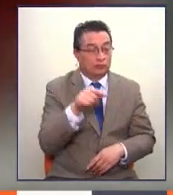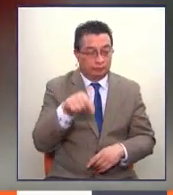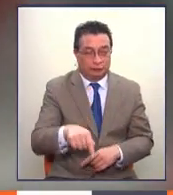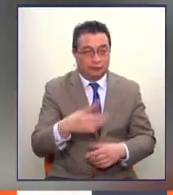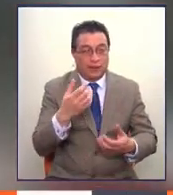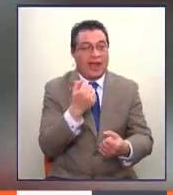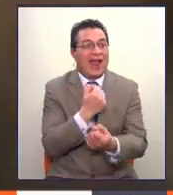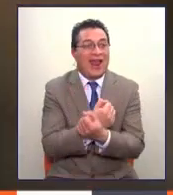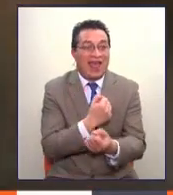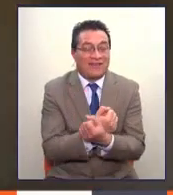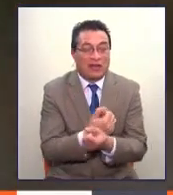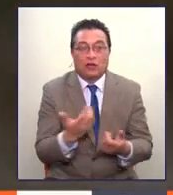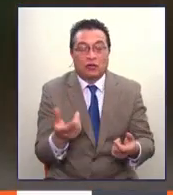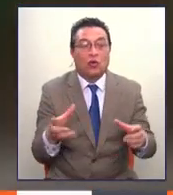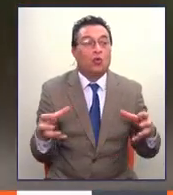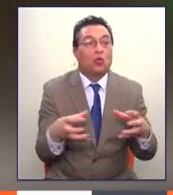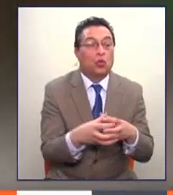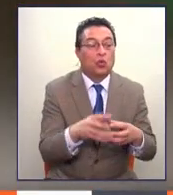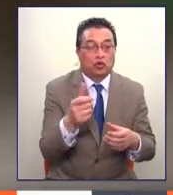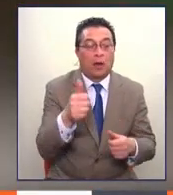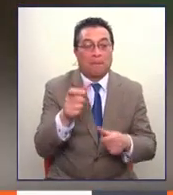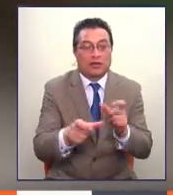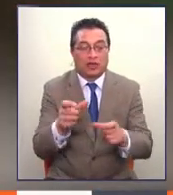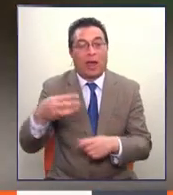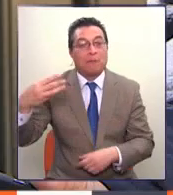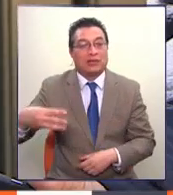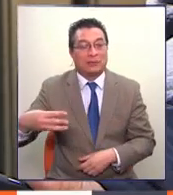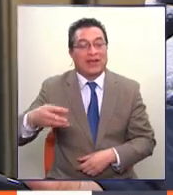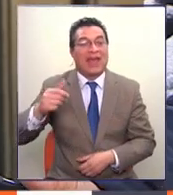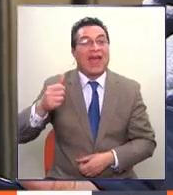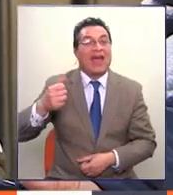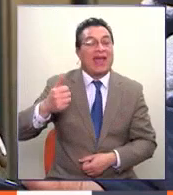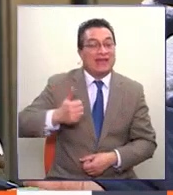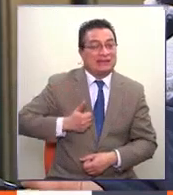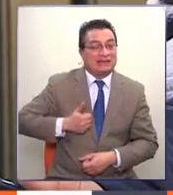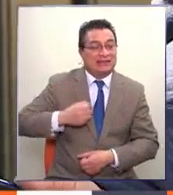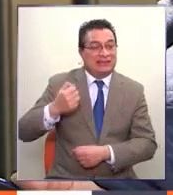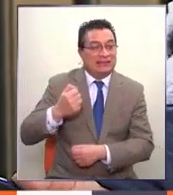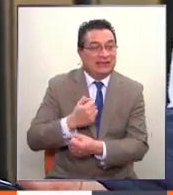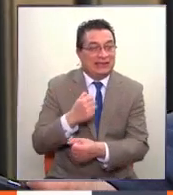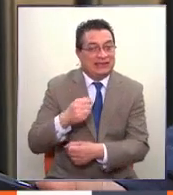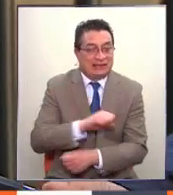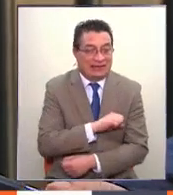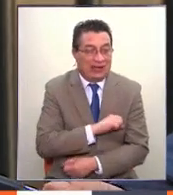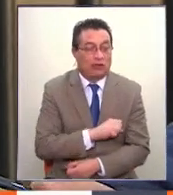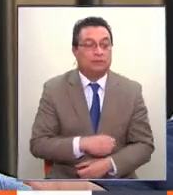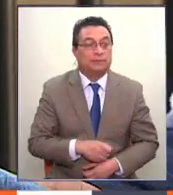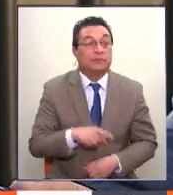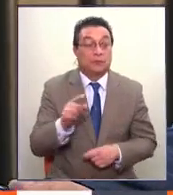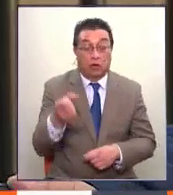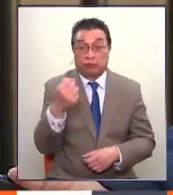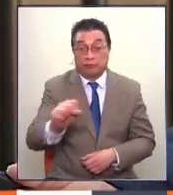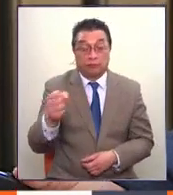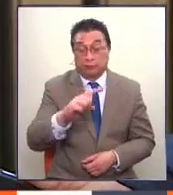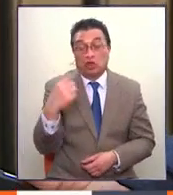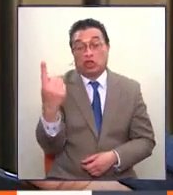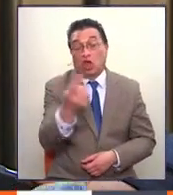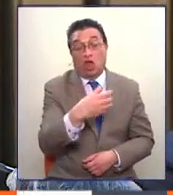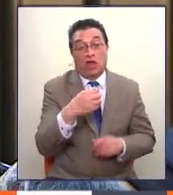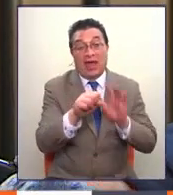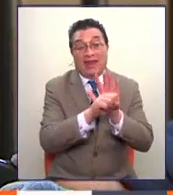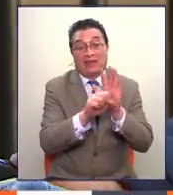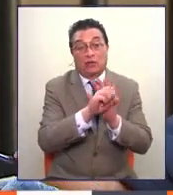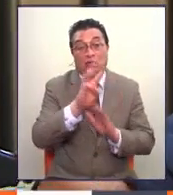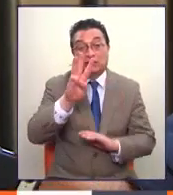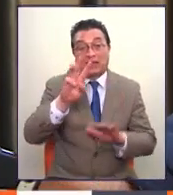carabineros el conjunto con personal de la municipalidad de santiago todas estas personas infringen el artículo 318 el código penal